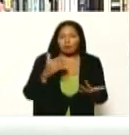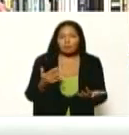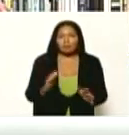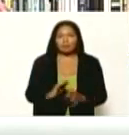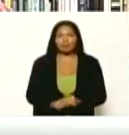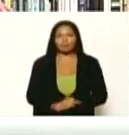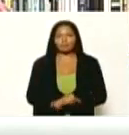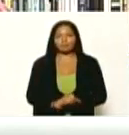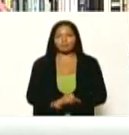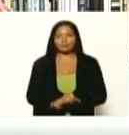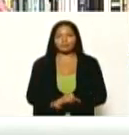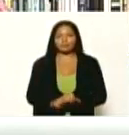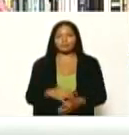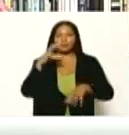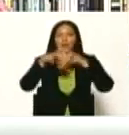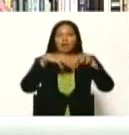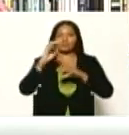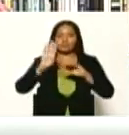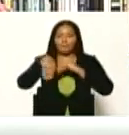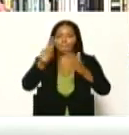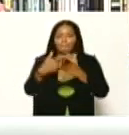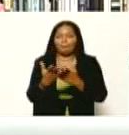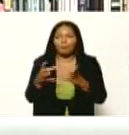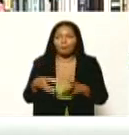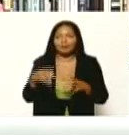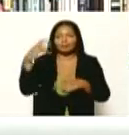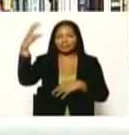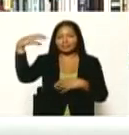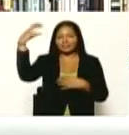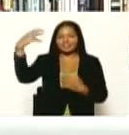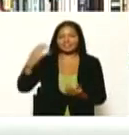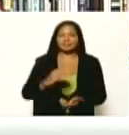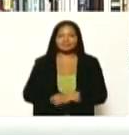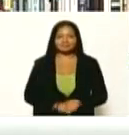Gato volador tumbó el satélite.